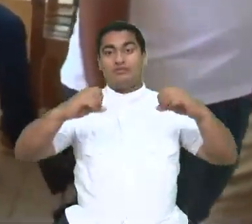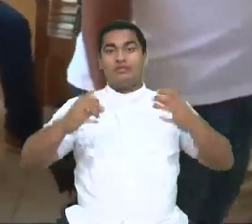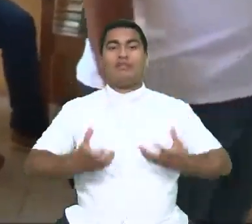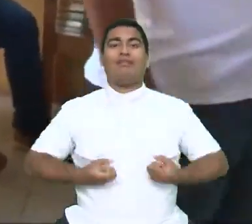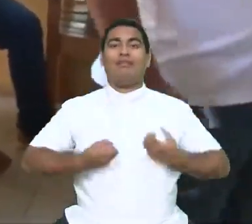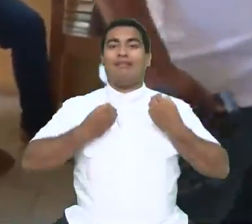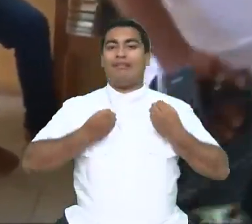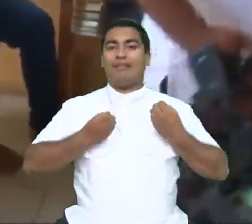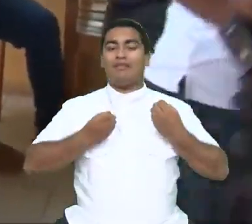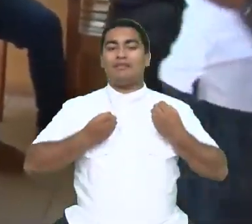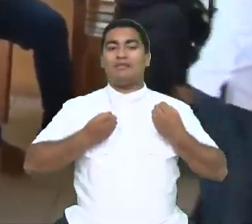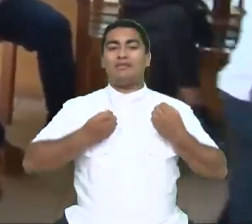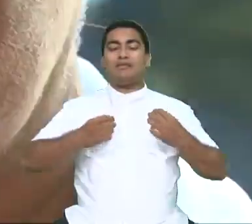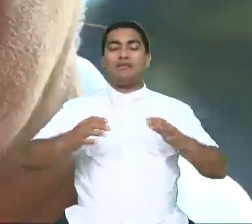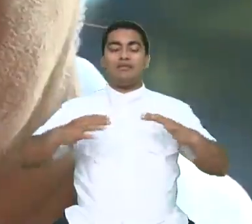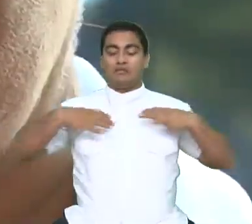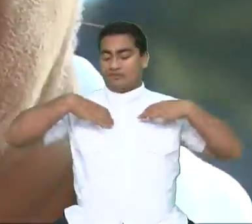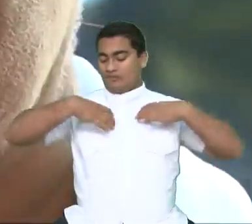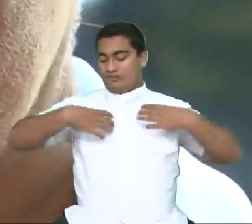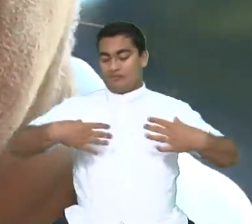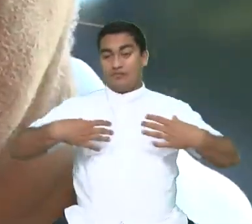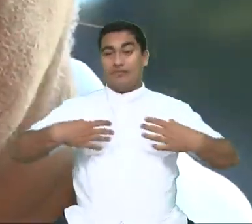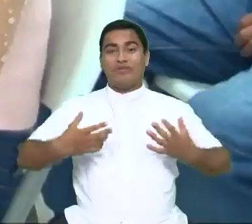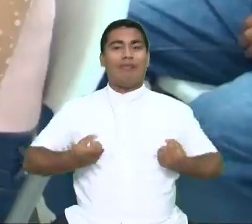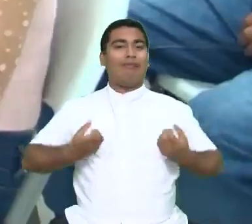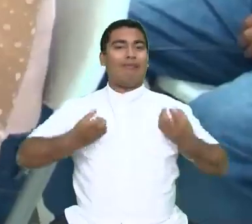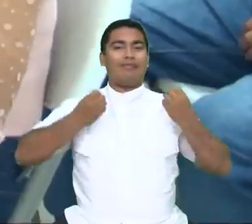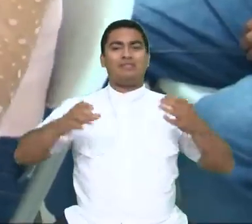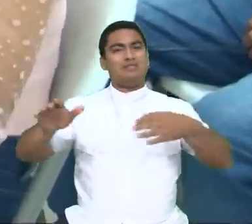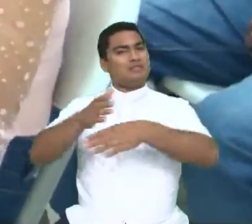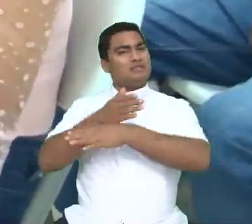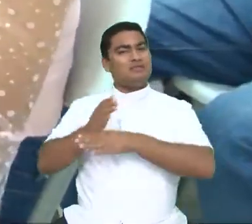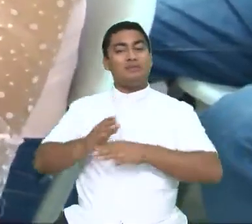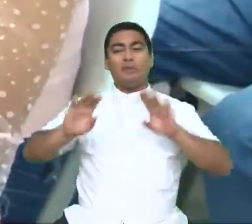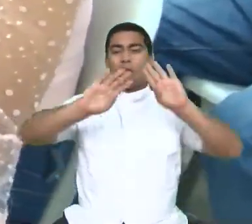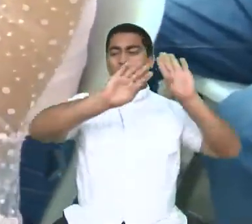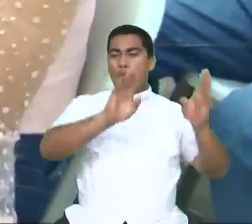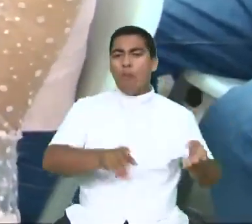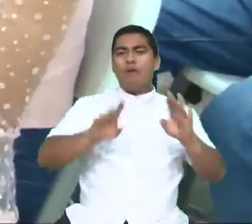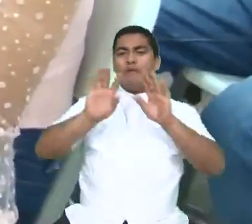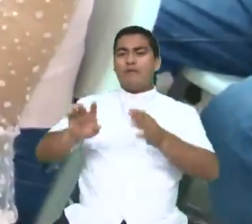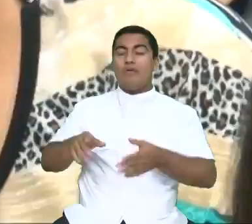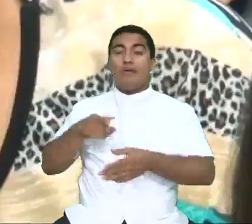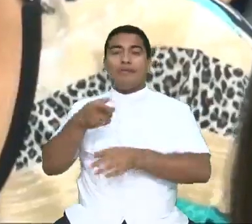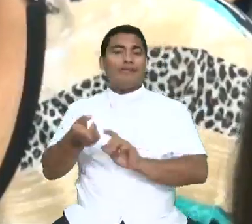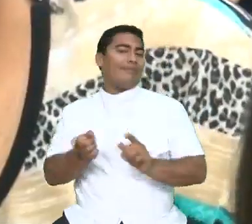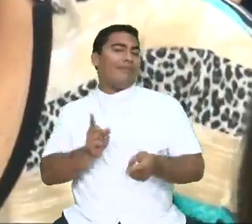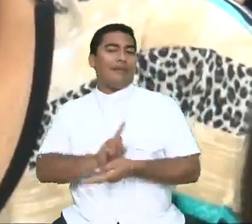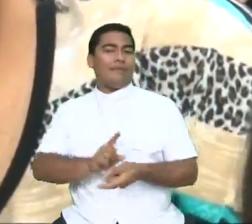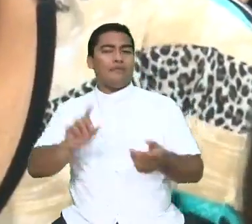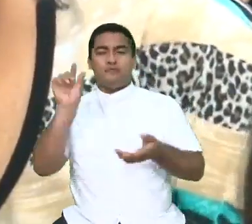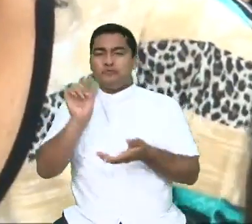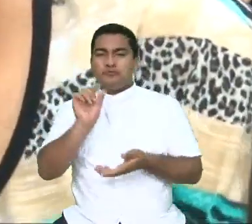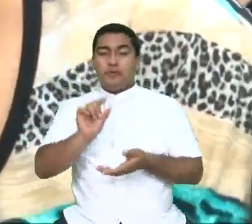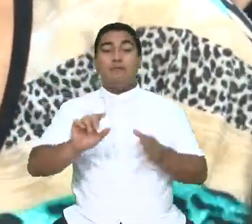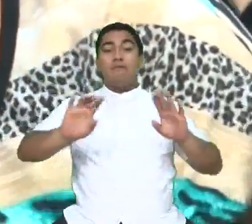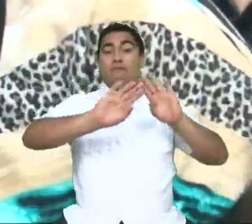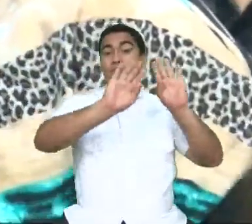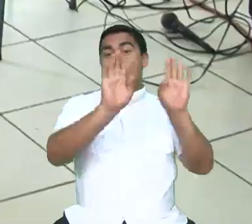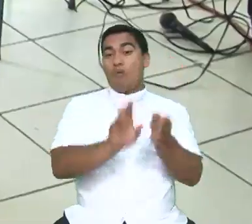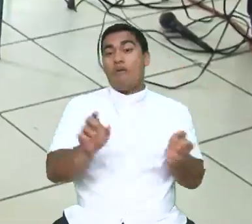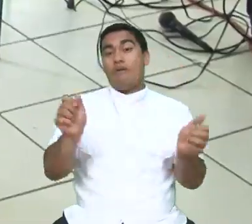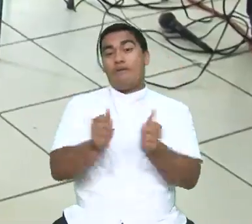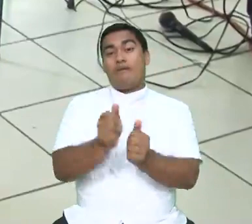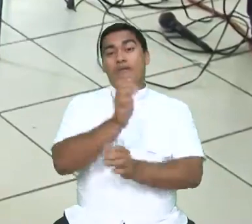las mujeres con cáncer de mama y otros tipos de cáncer, las mujeres con discapacidad, las mujeres con